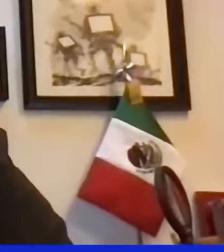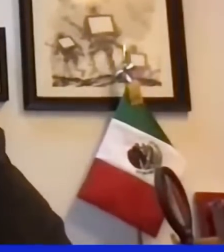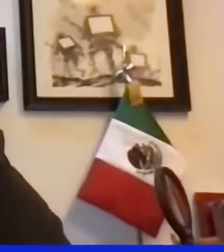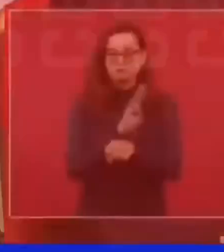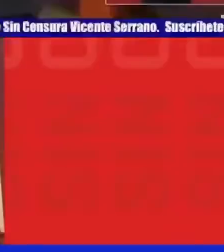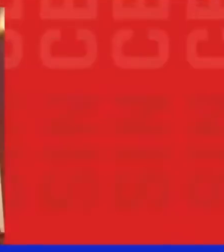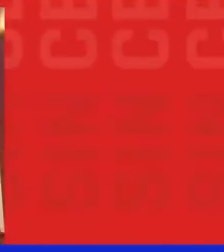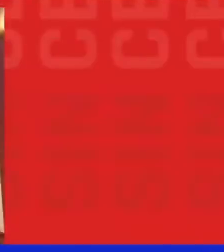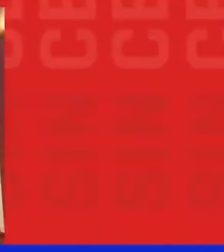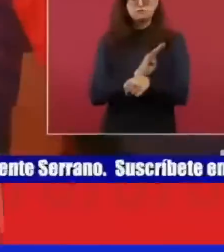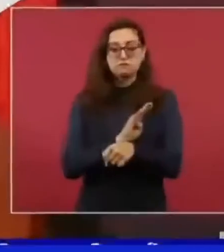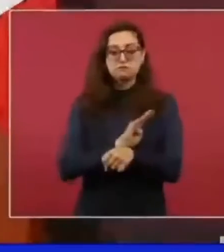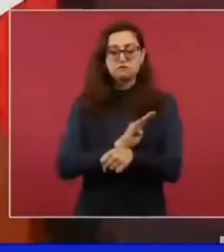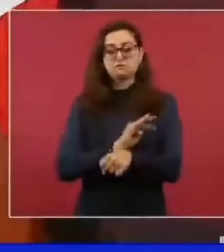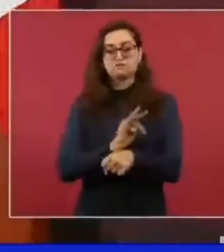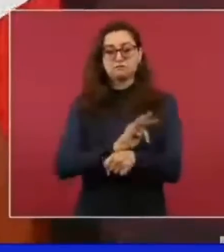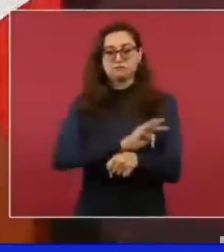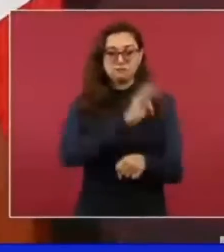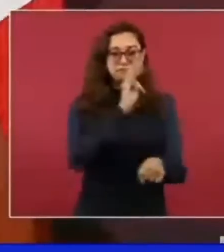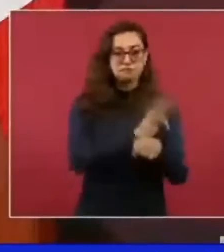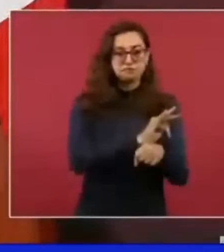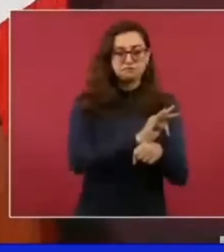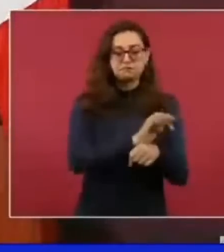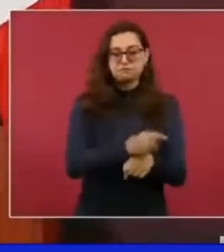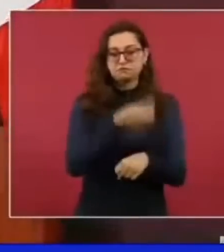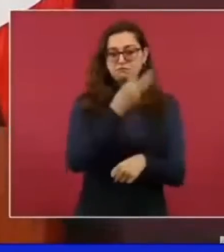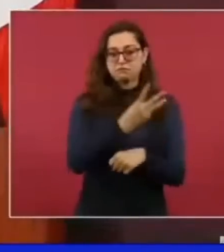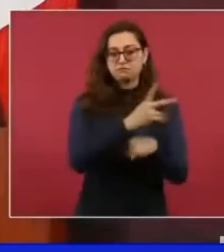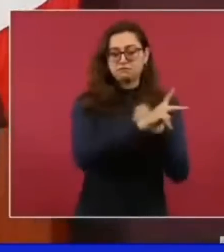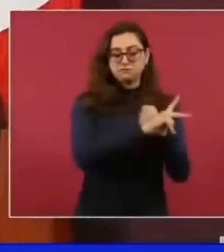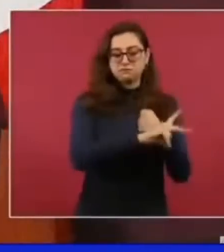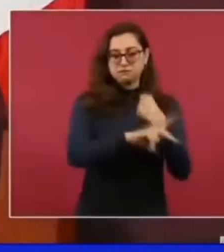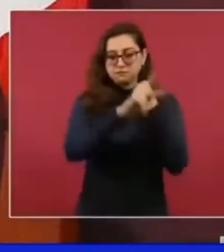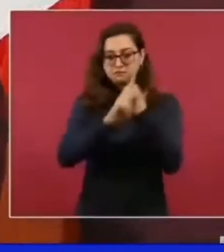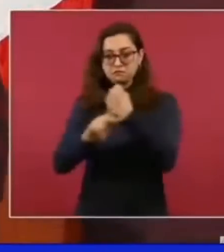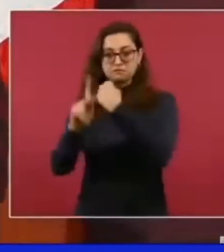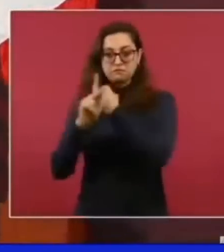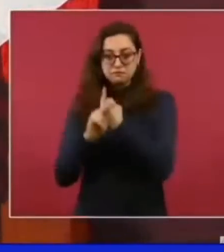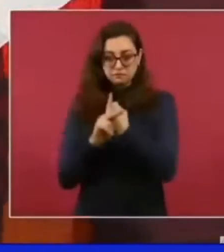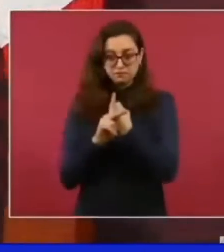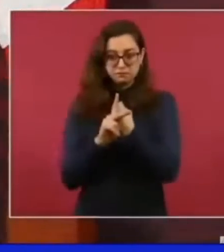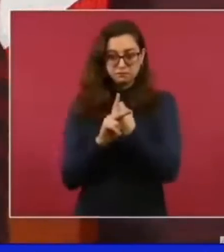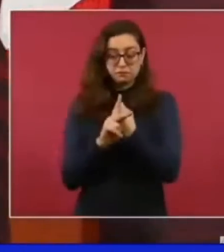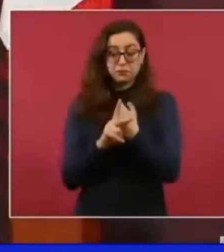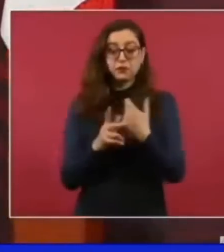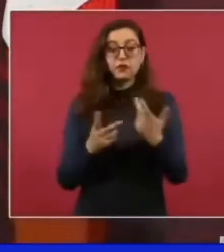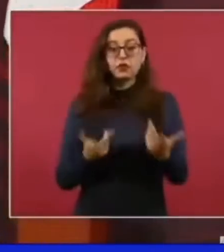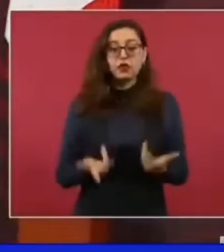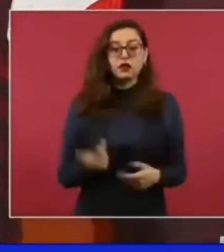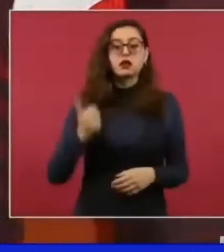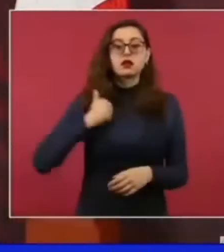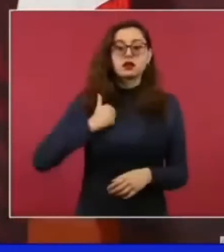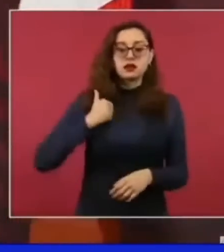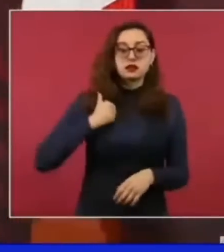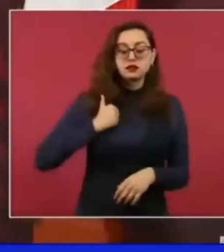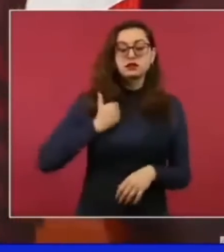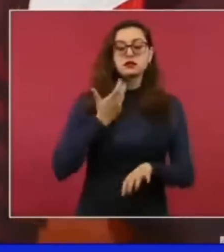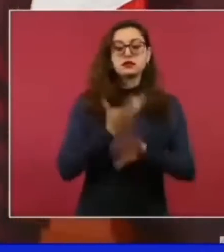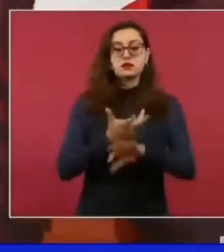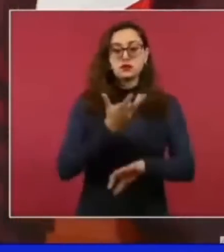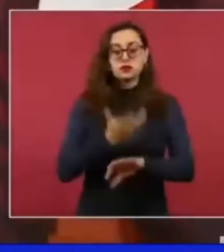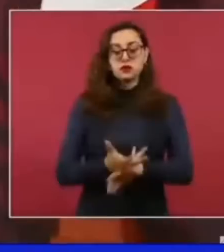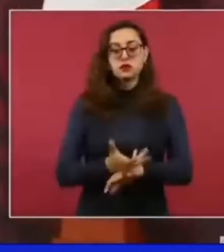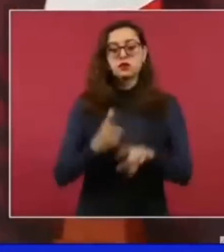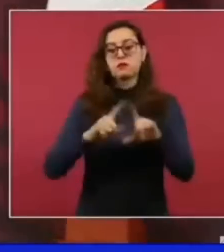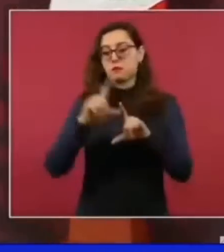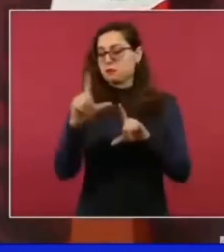pero que los medios de comunicación están utilizando de igual manera. Andrés Manuel López Obrador es un jefe de Estado que